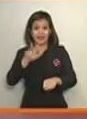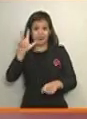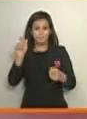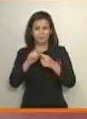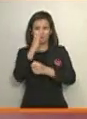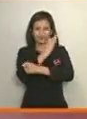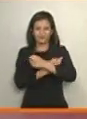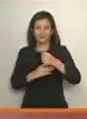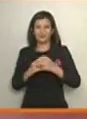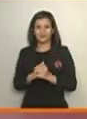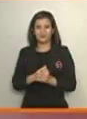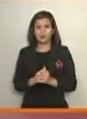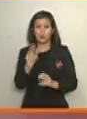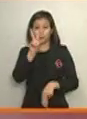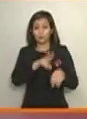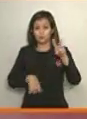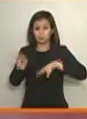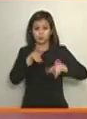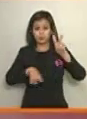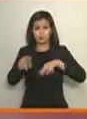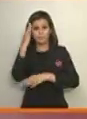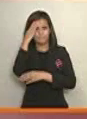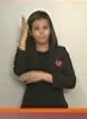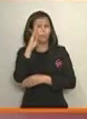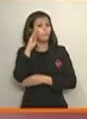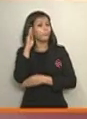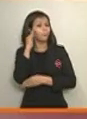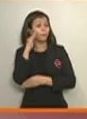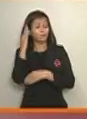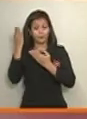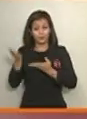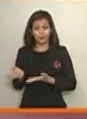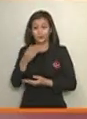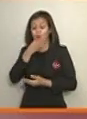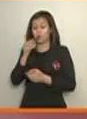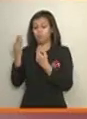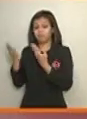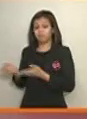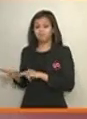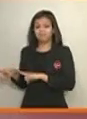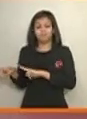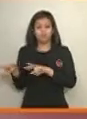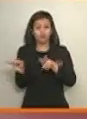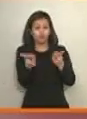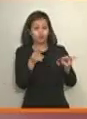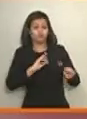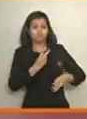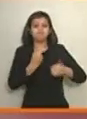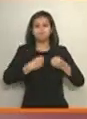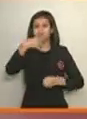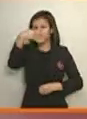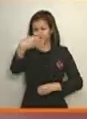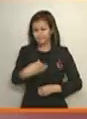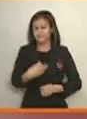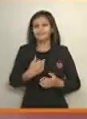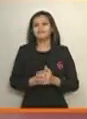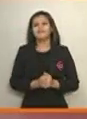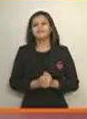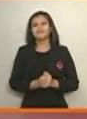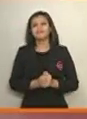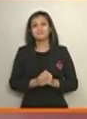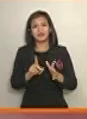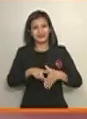3 en punto de la tarde, estamos completamente en vivo. Les saluda Belinda Roca en compañía de nuestro auditor, quien le da transparencia a cada uno de nuestros